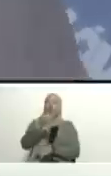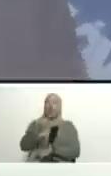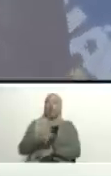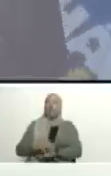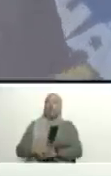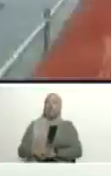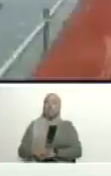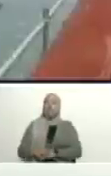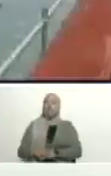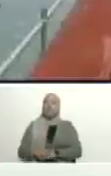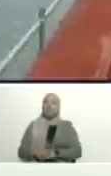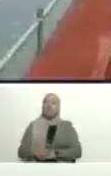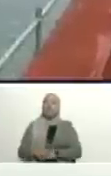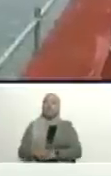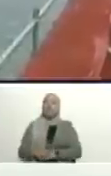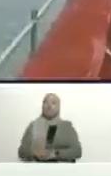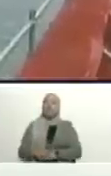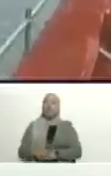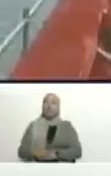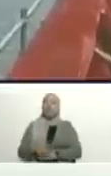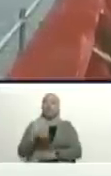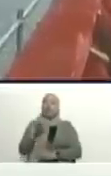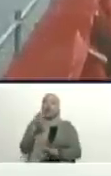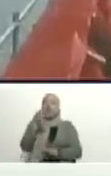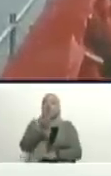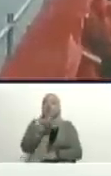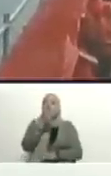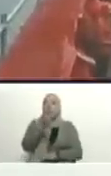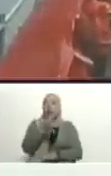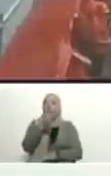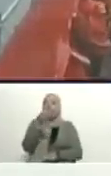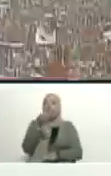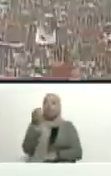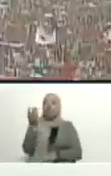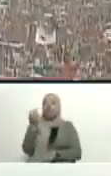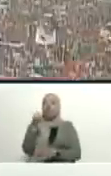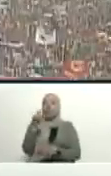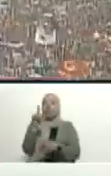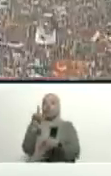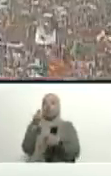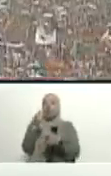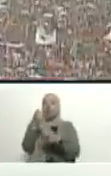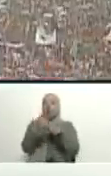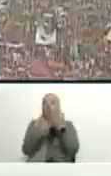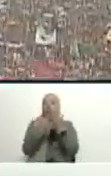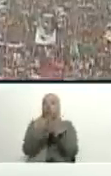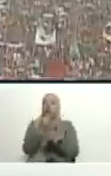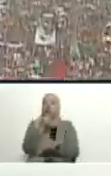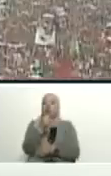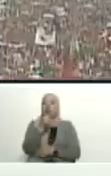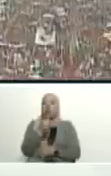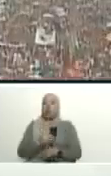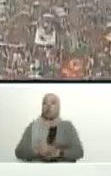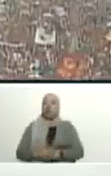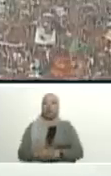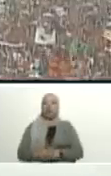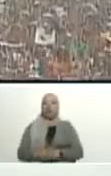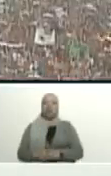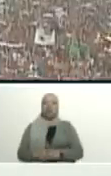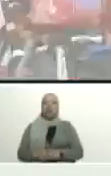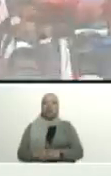Rangel. José Vicente siempre, con su mano en el bolsillo izquierdo. A Pepe, quita a su hijo,